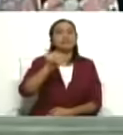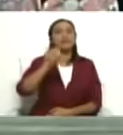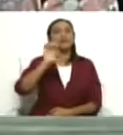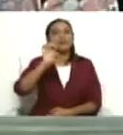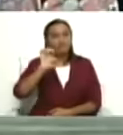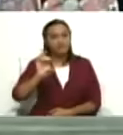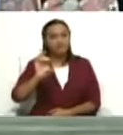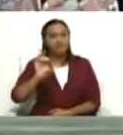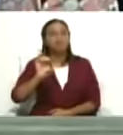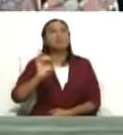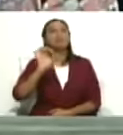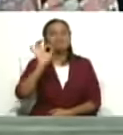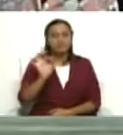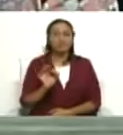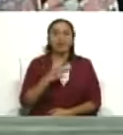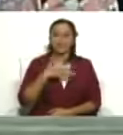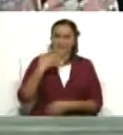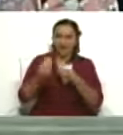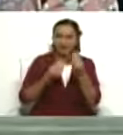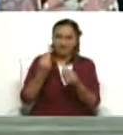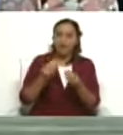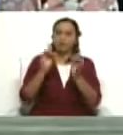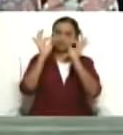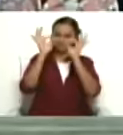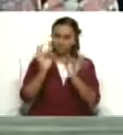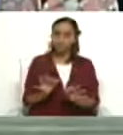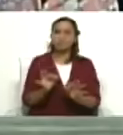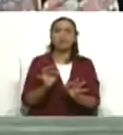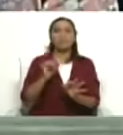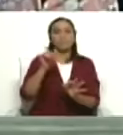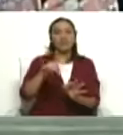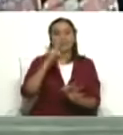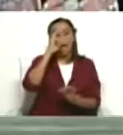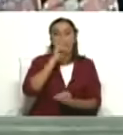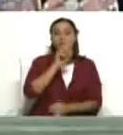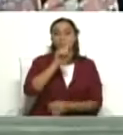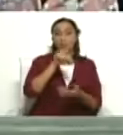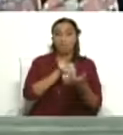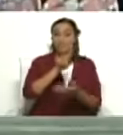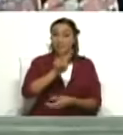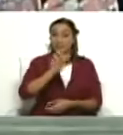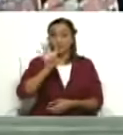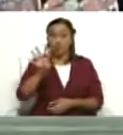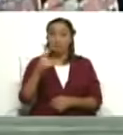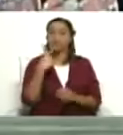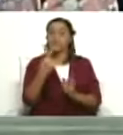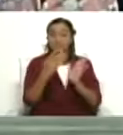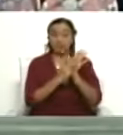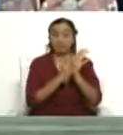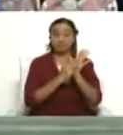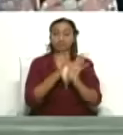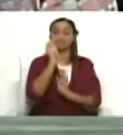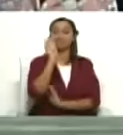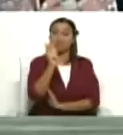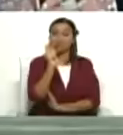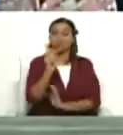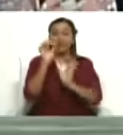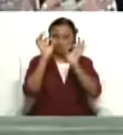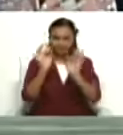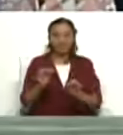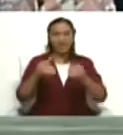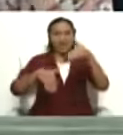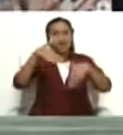Electoral hará lo propio para que este año, como establece la Constitución, se den las